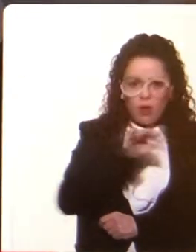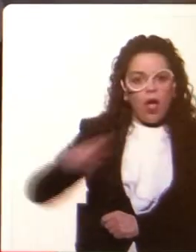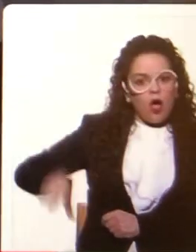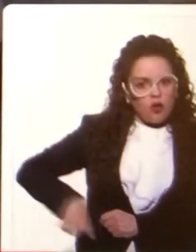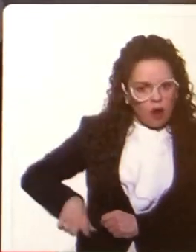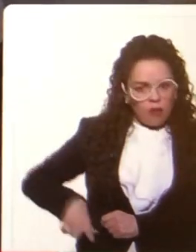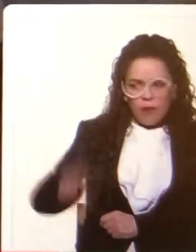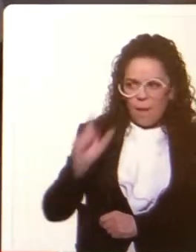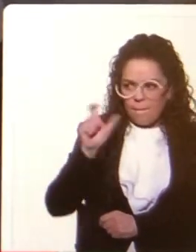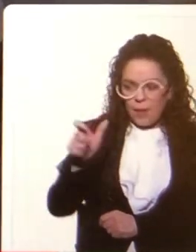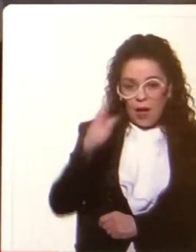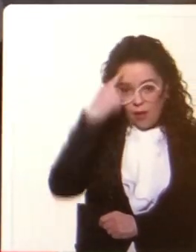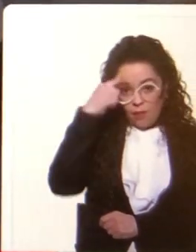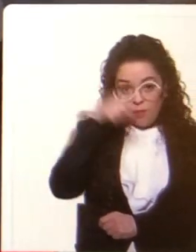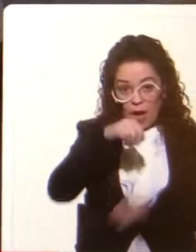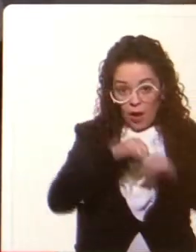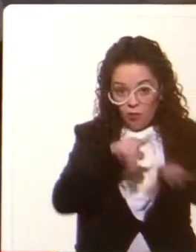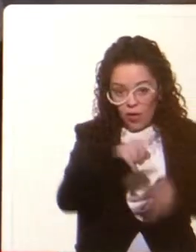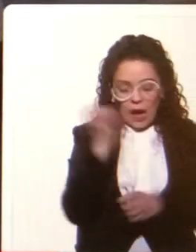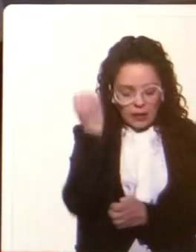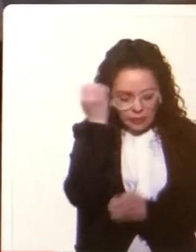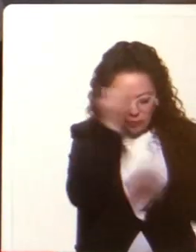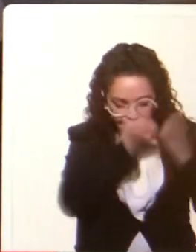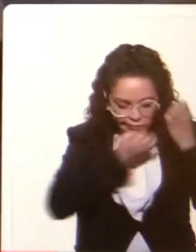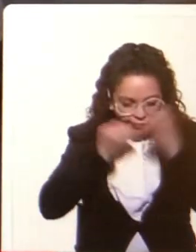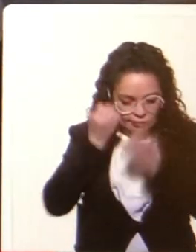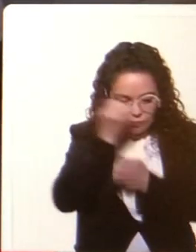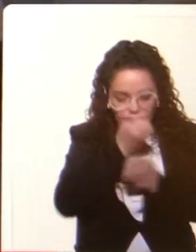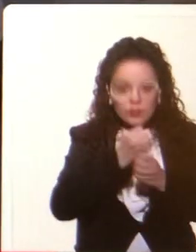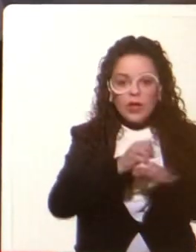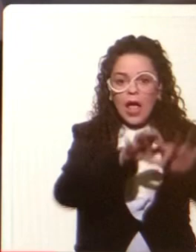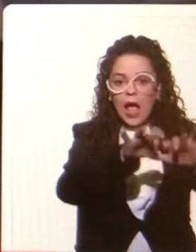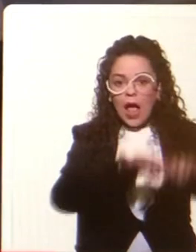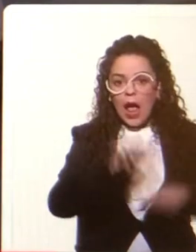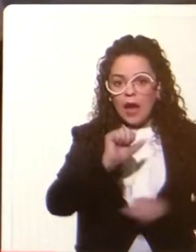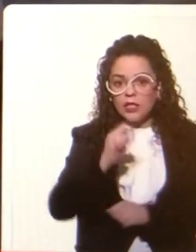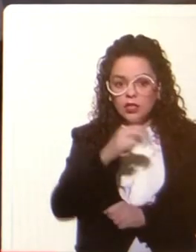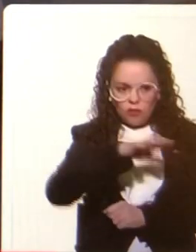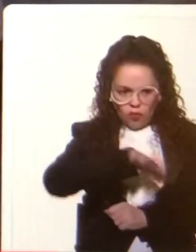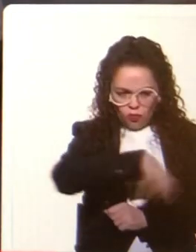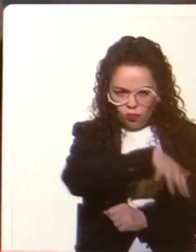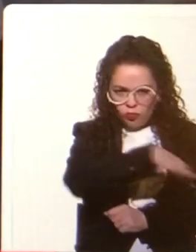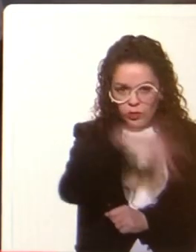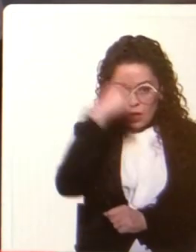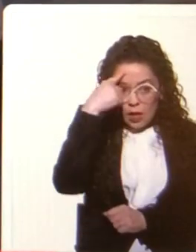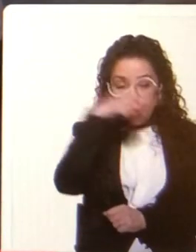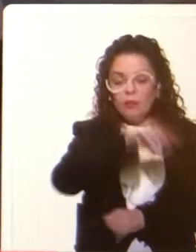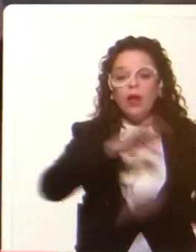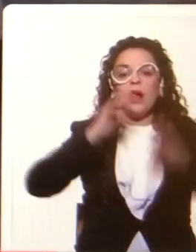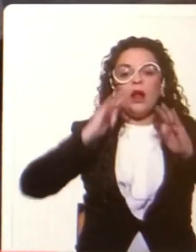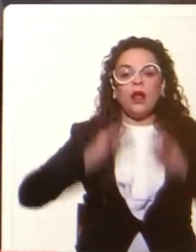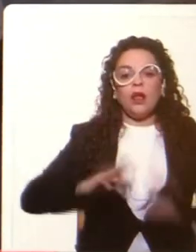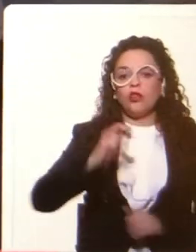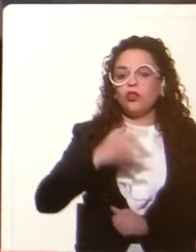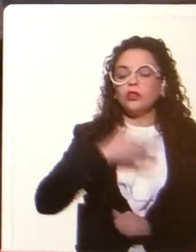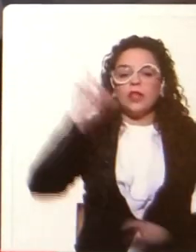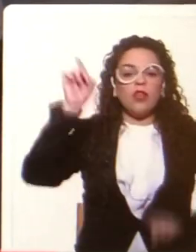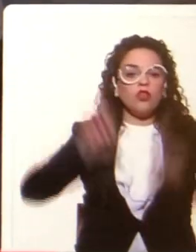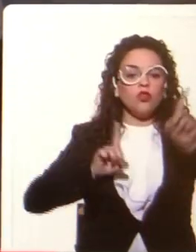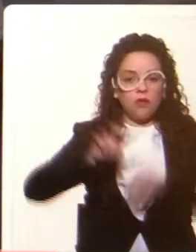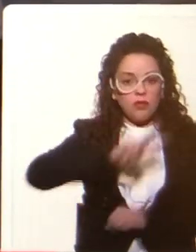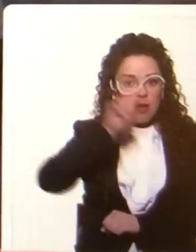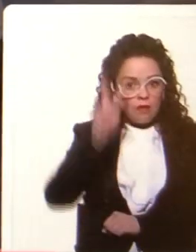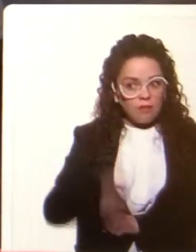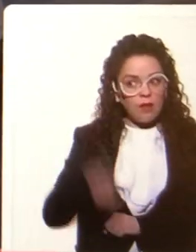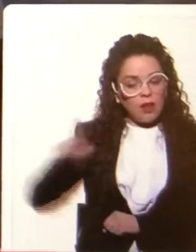quiere decir esto qué que hay poderes muy grupos muy poderosos detrás de esta esta